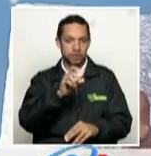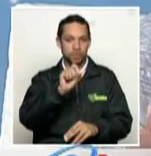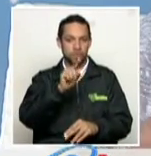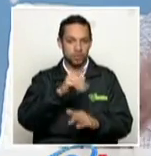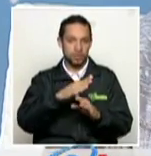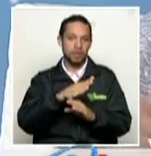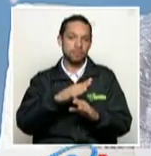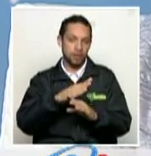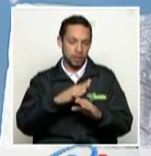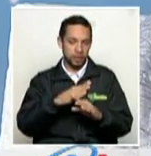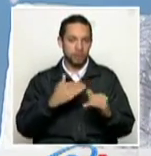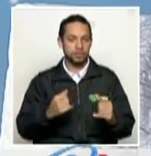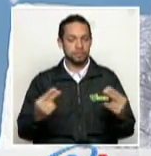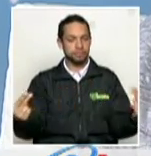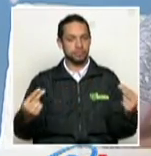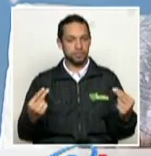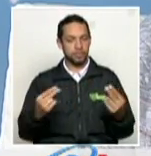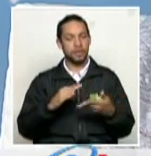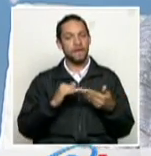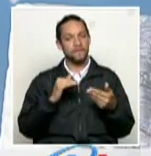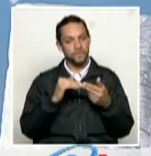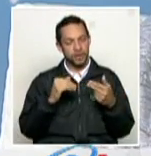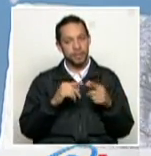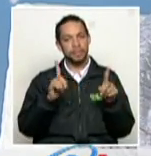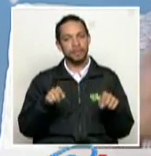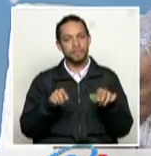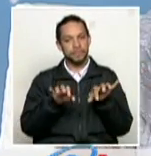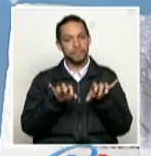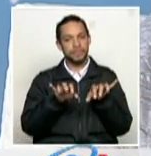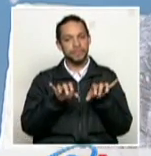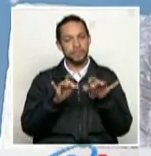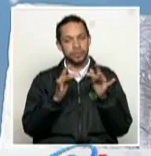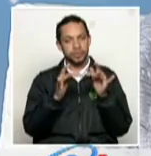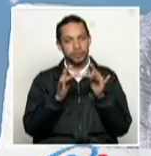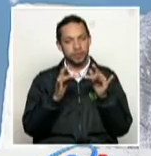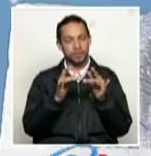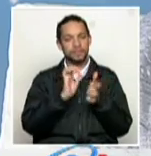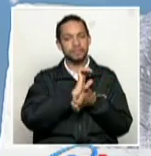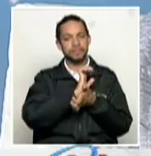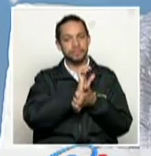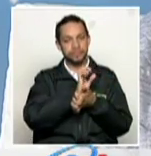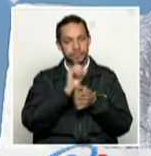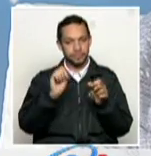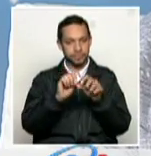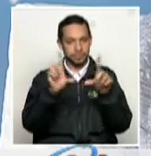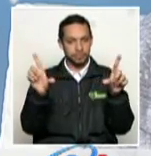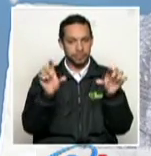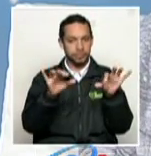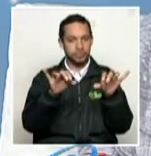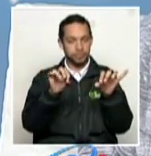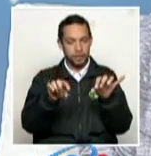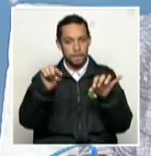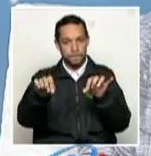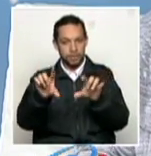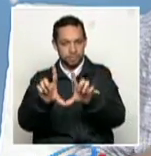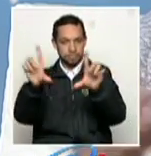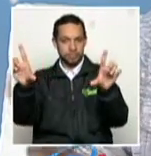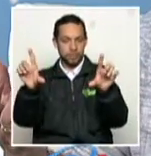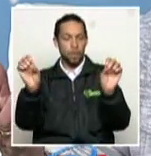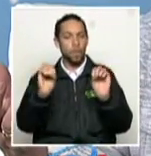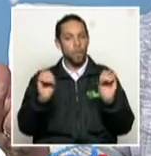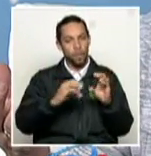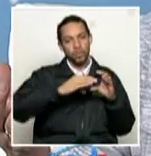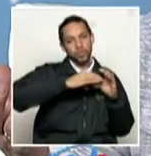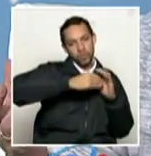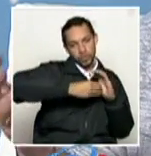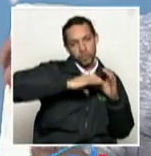a 12. Es muy fácil, de todas maneras, en las redes sociales está, en la página de Telecafé, para que busquen Conexión Vital.